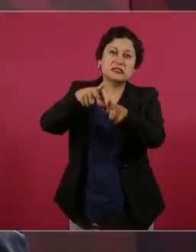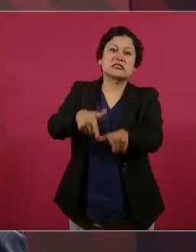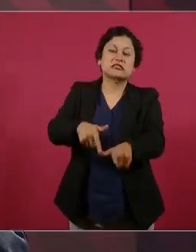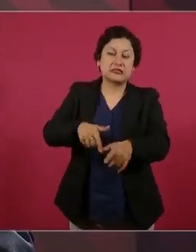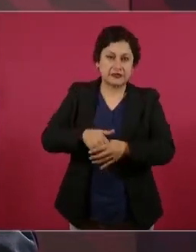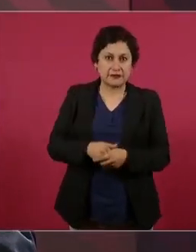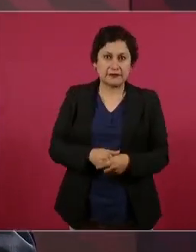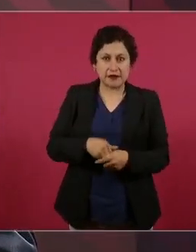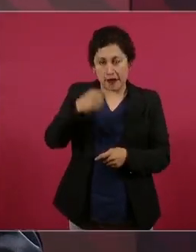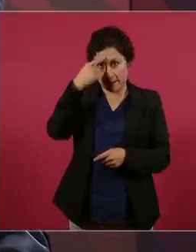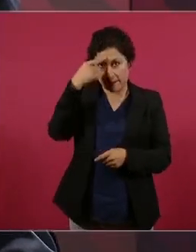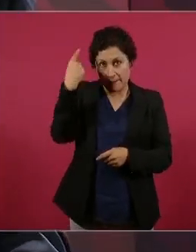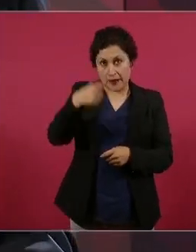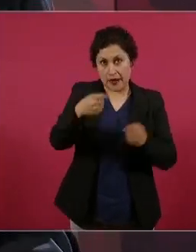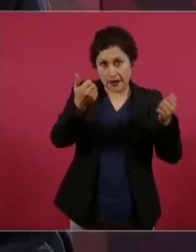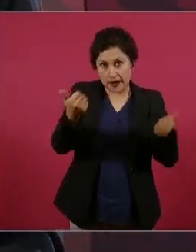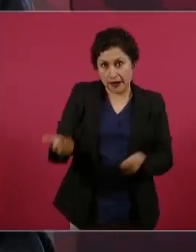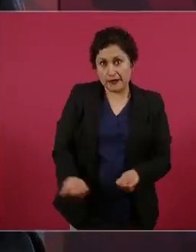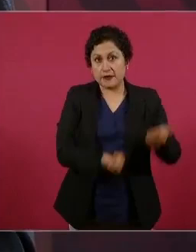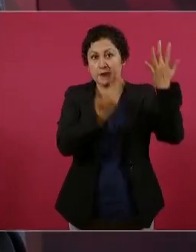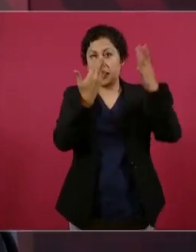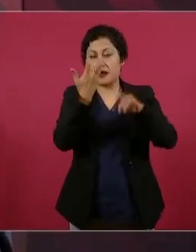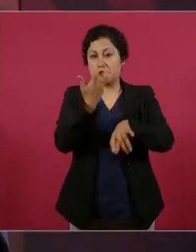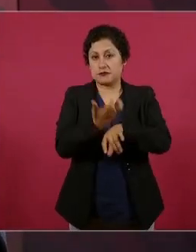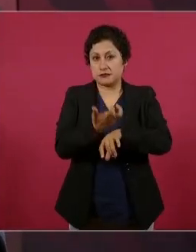piedra, para llevarla a Estados Unidos.